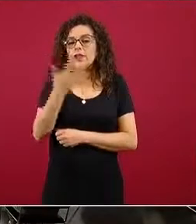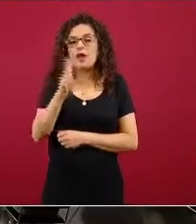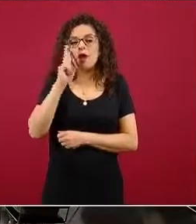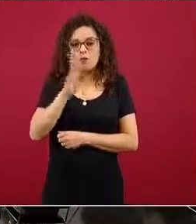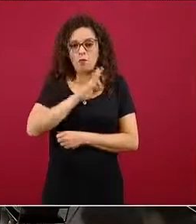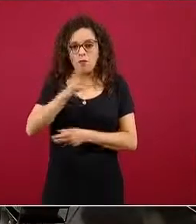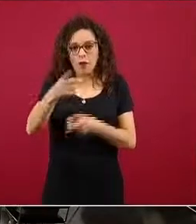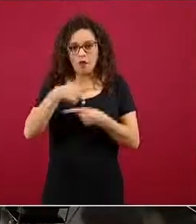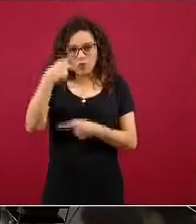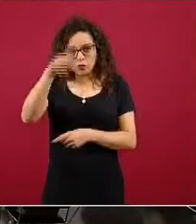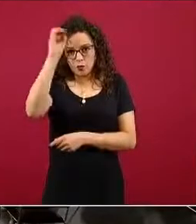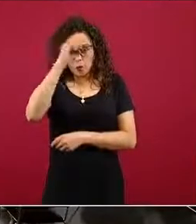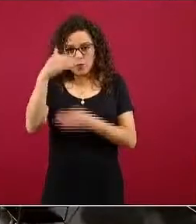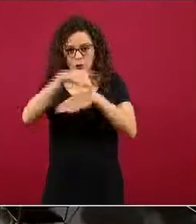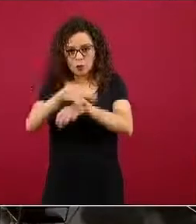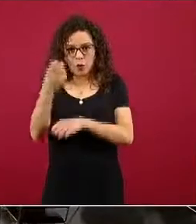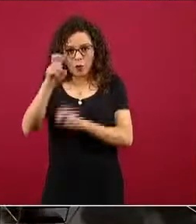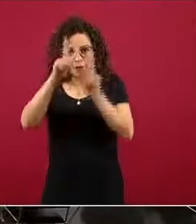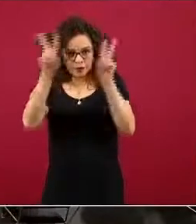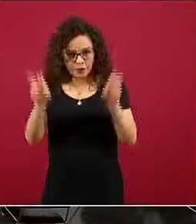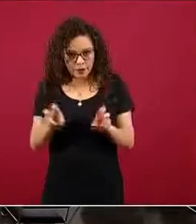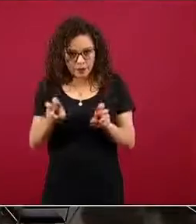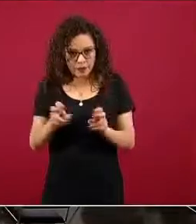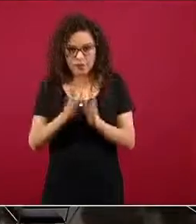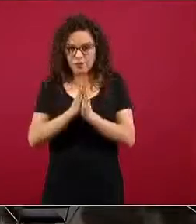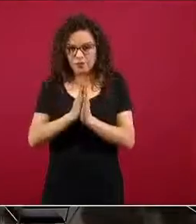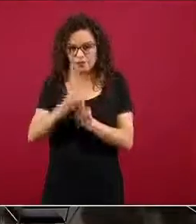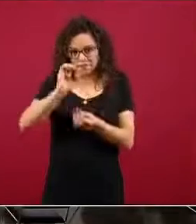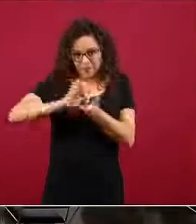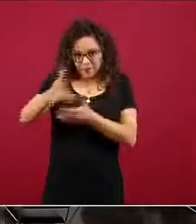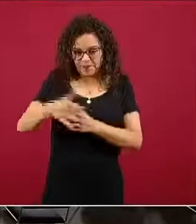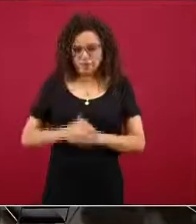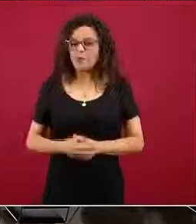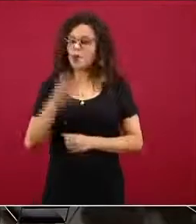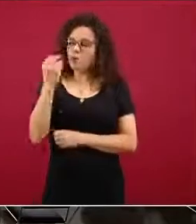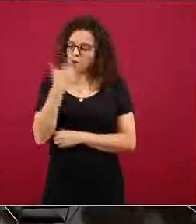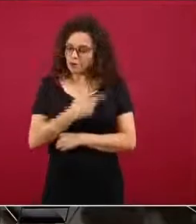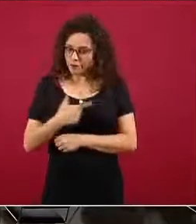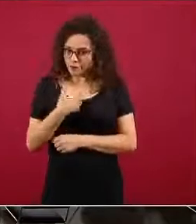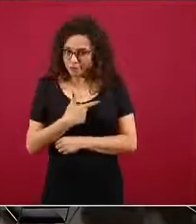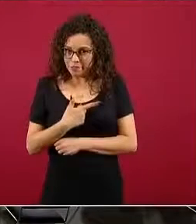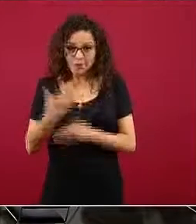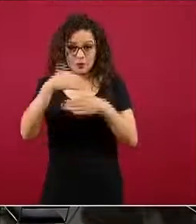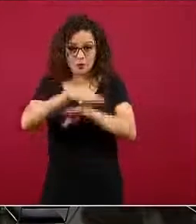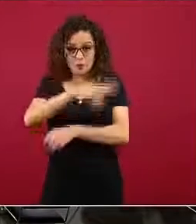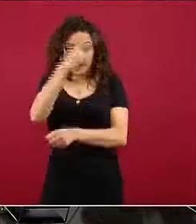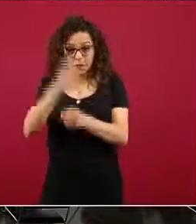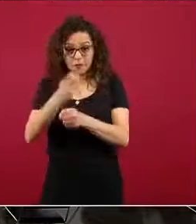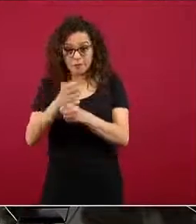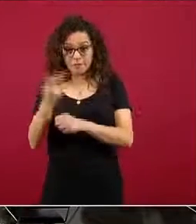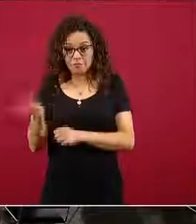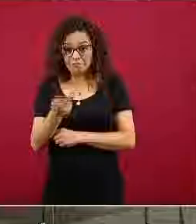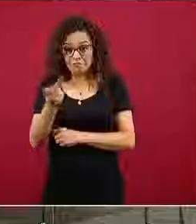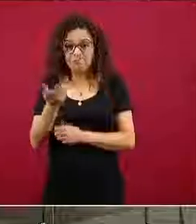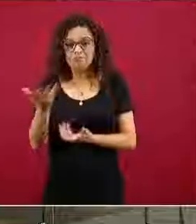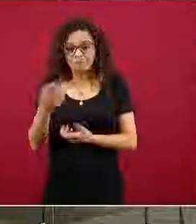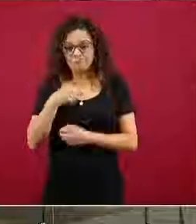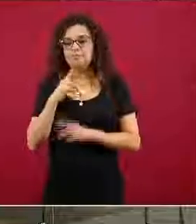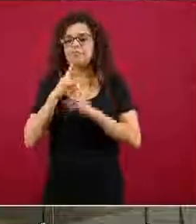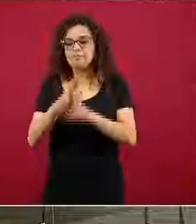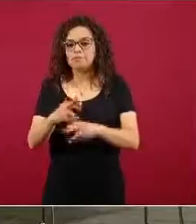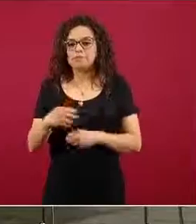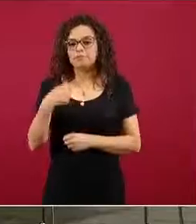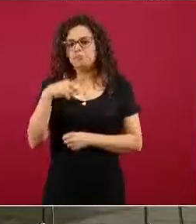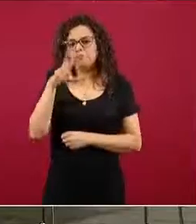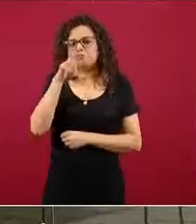al respecto de esto. Sí, gracias, doctor. Con mucho gusto. Abordemos la segunda pregunta. Pienso que no hay que preocuparnos si alguien se